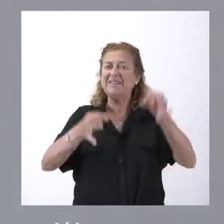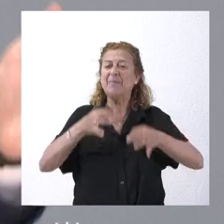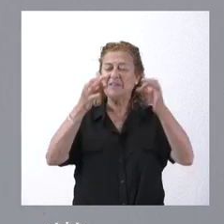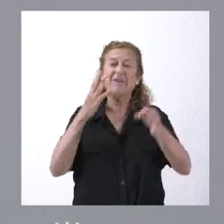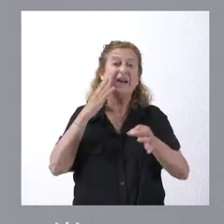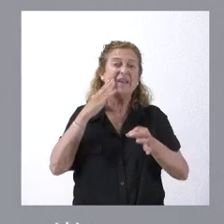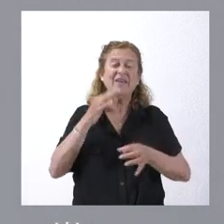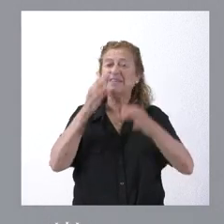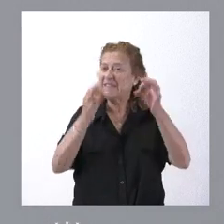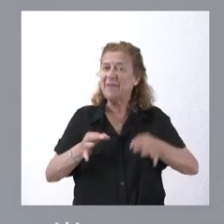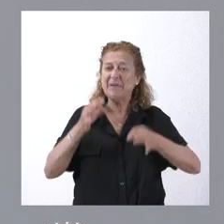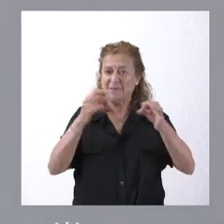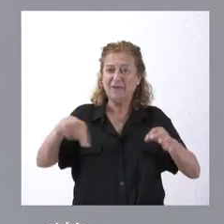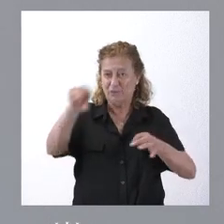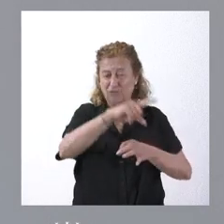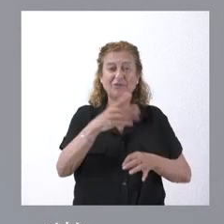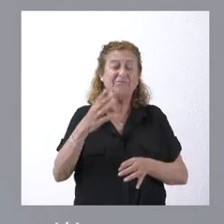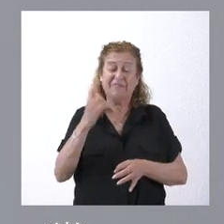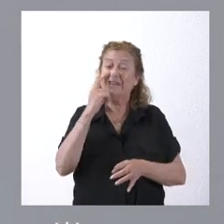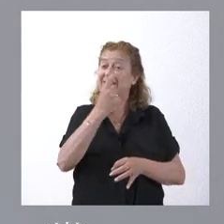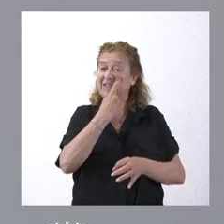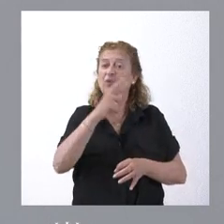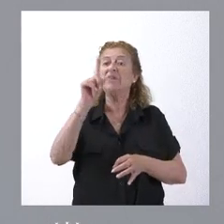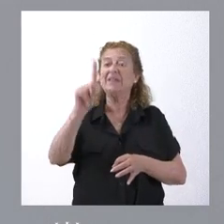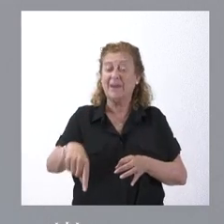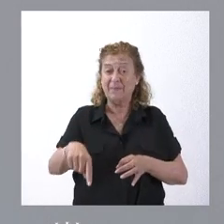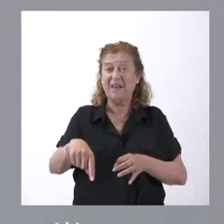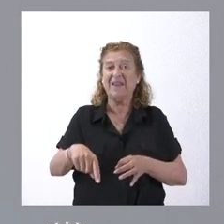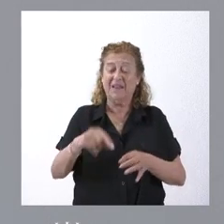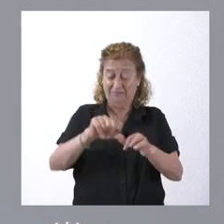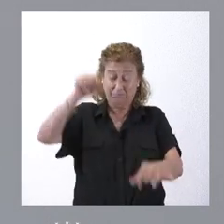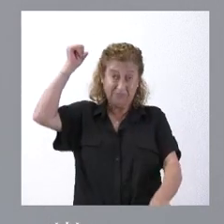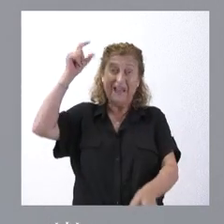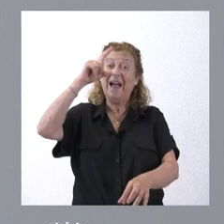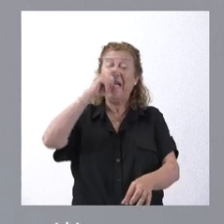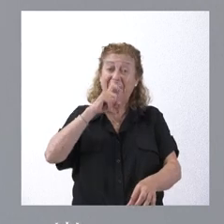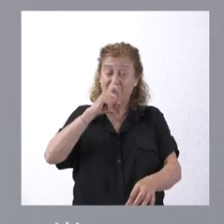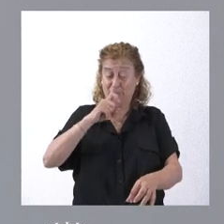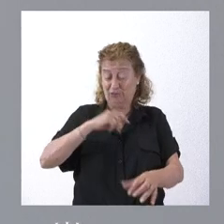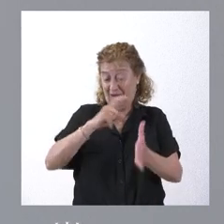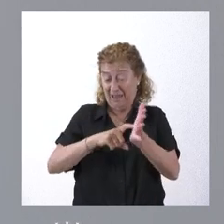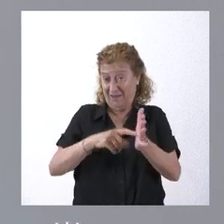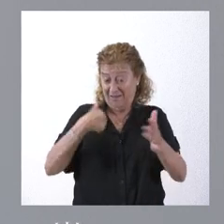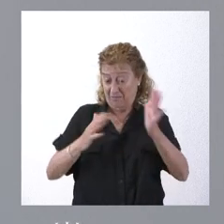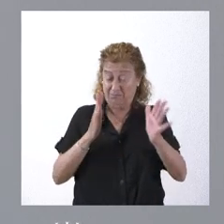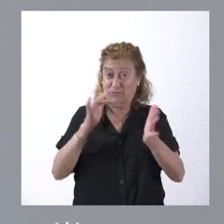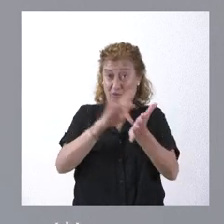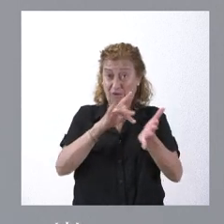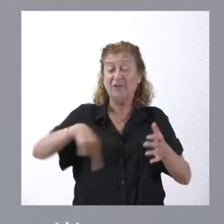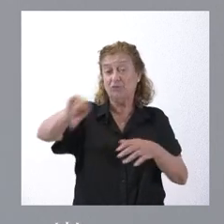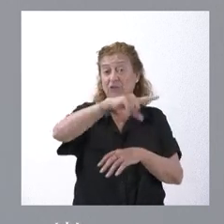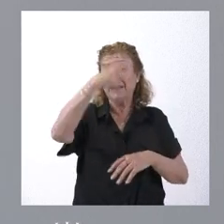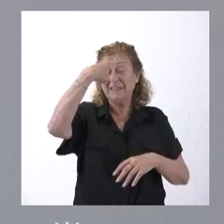hemos garantizado, y ustedes son testigo de ellos, también estos años de la presente legislatura, donde saben ustedes que